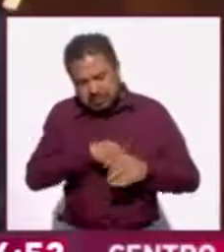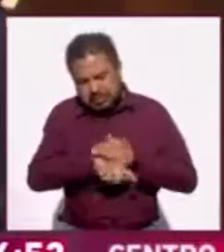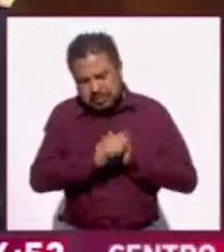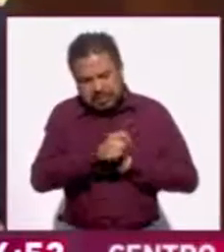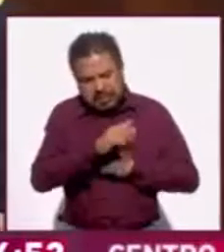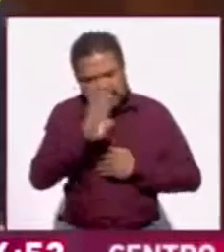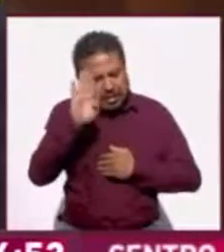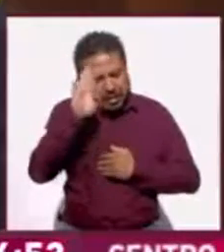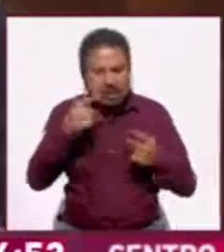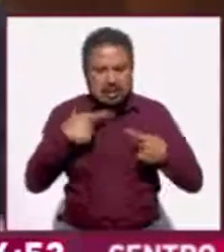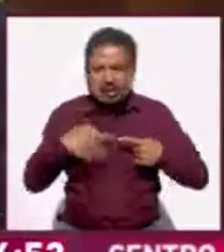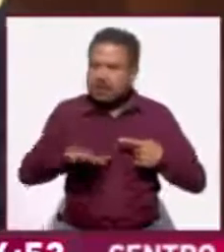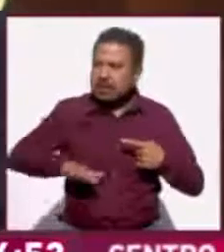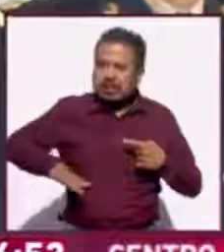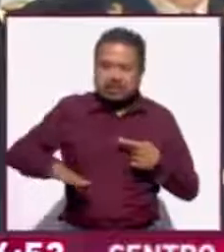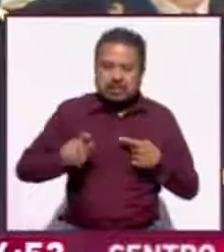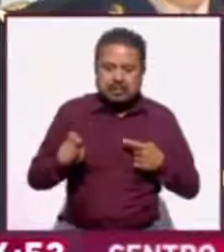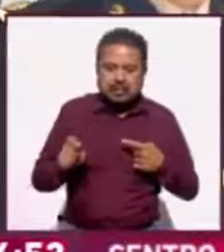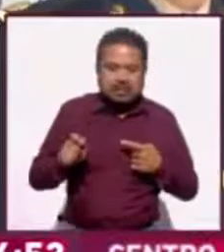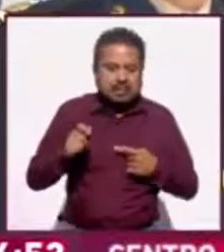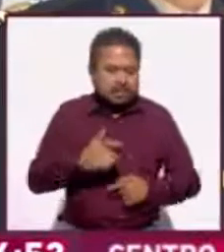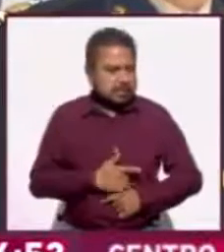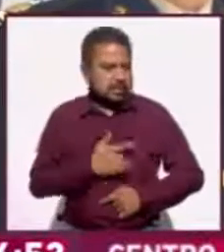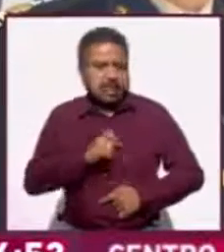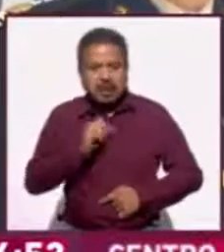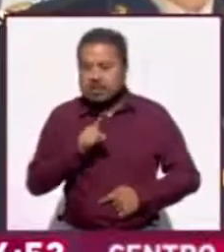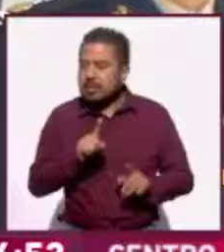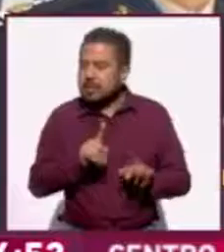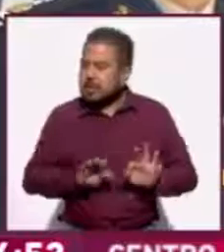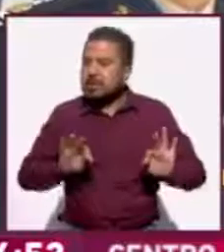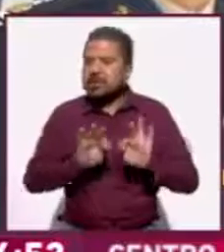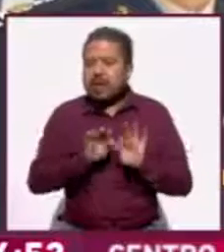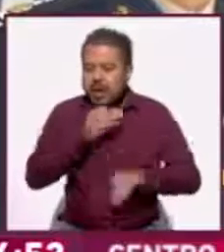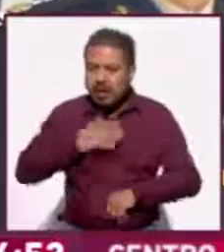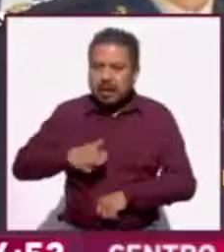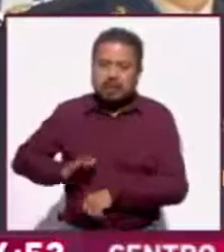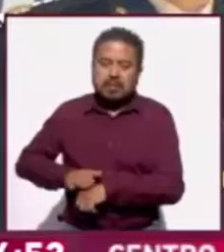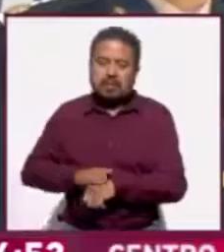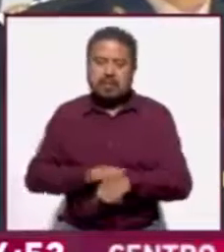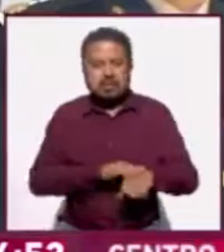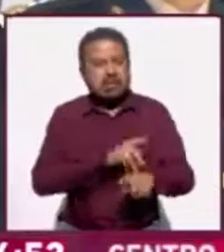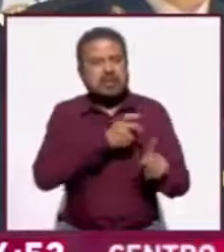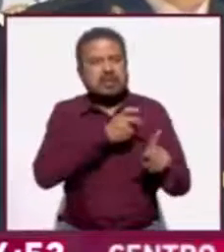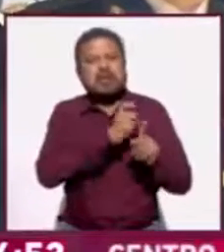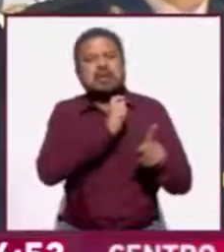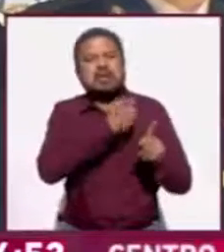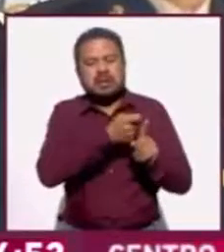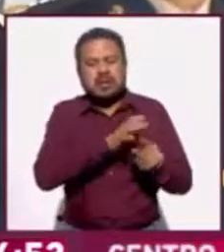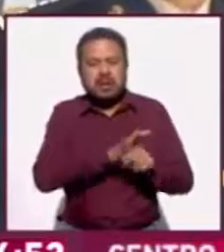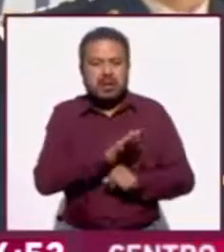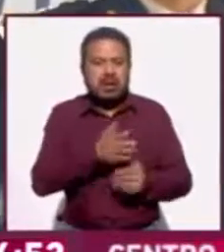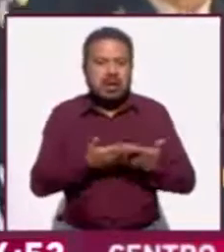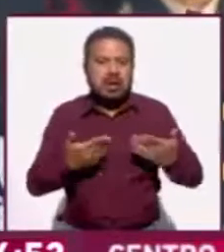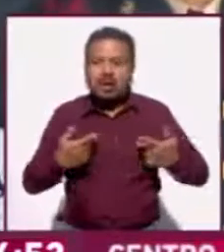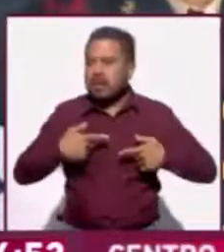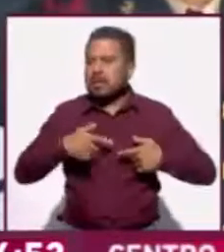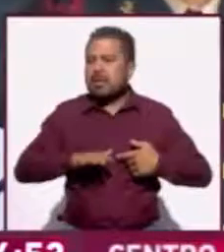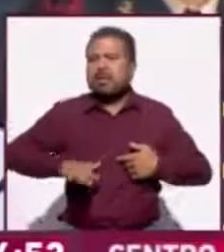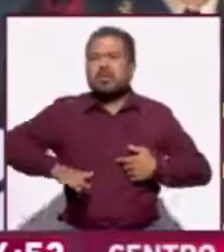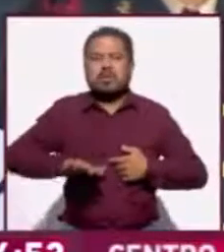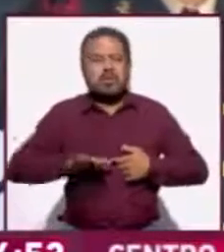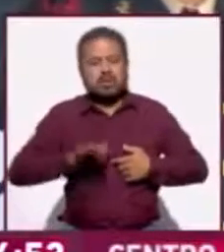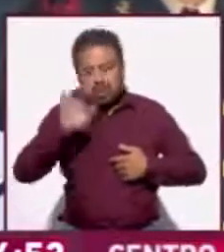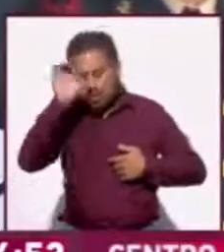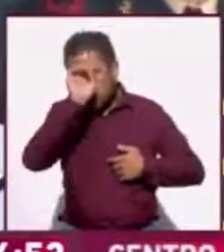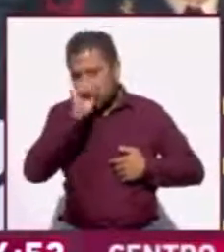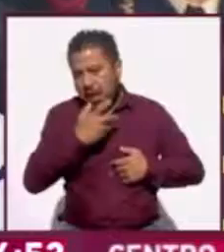está pensando la gente. Siempre también es importante tener una advertencia que pues el público, la opinión pública,